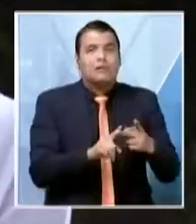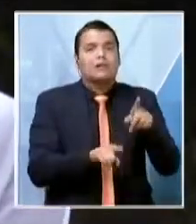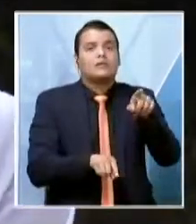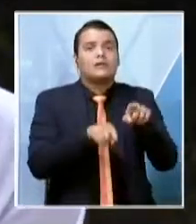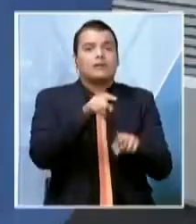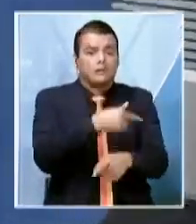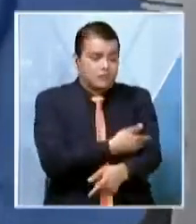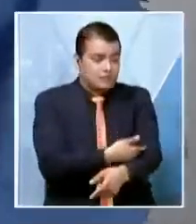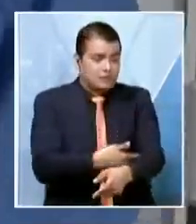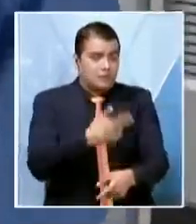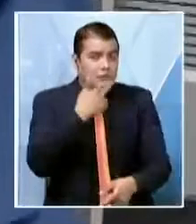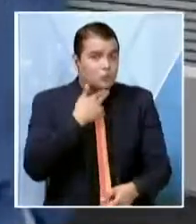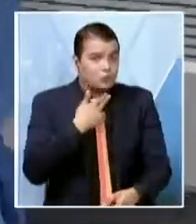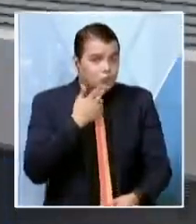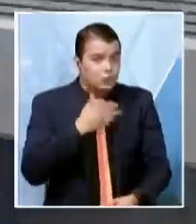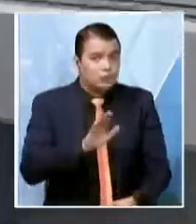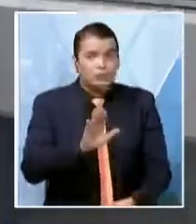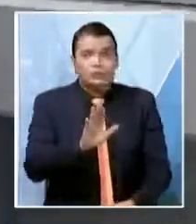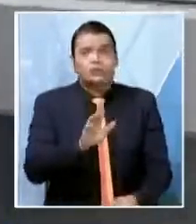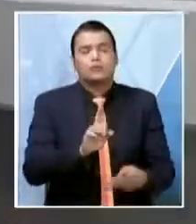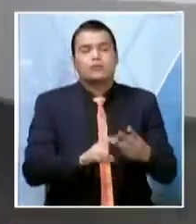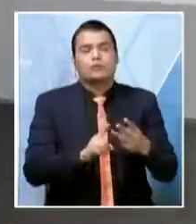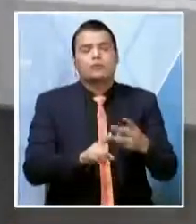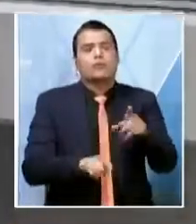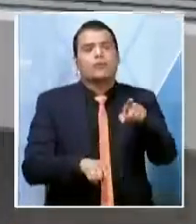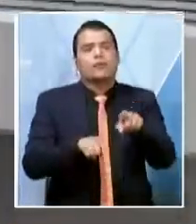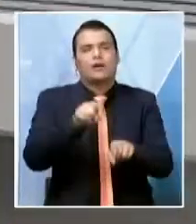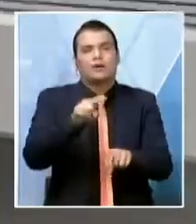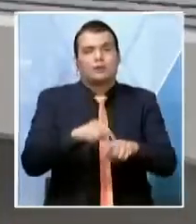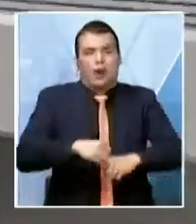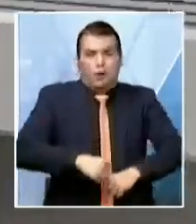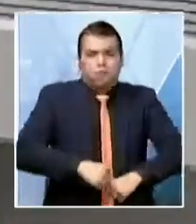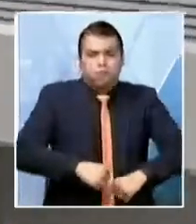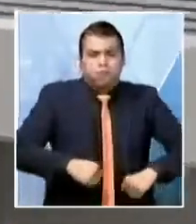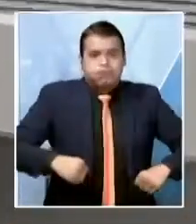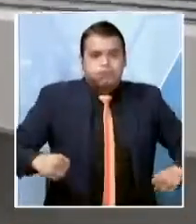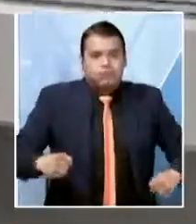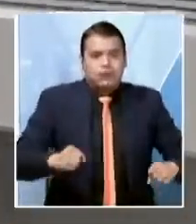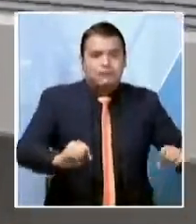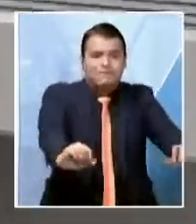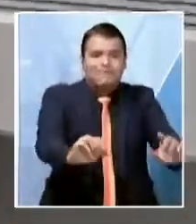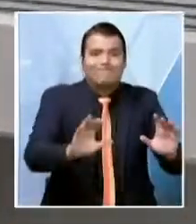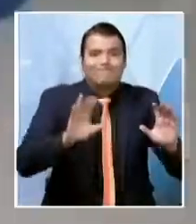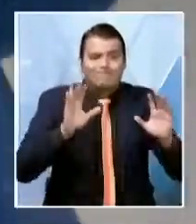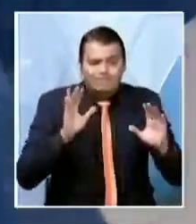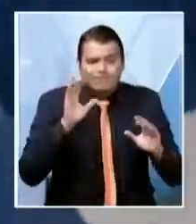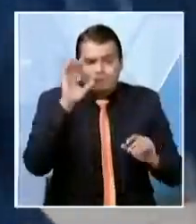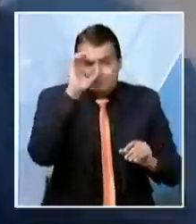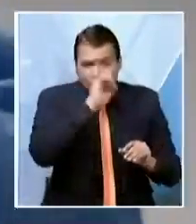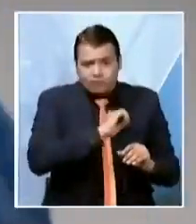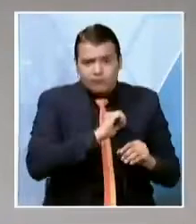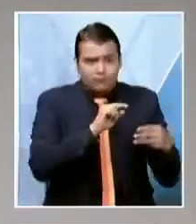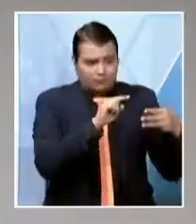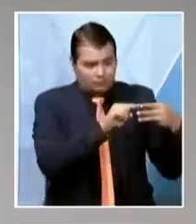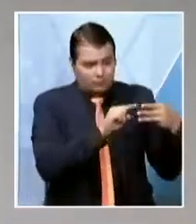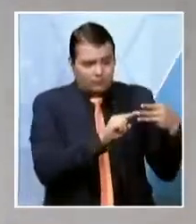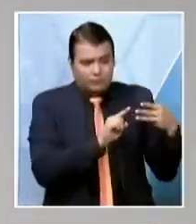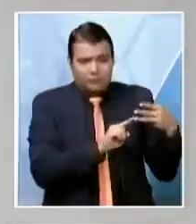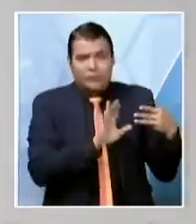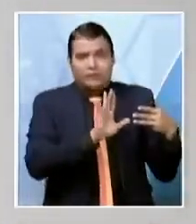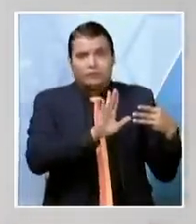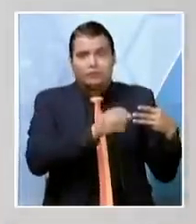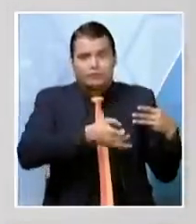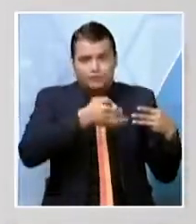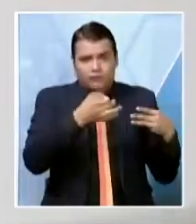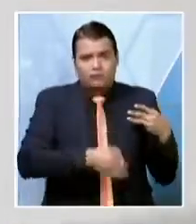diabetes y algunas otras personas que lamentablemente son obesas. En ese orden las personas son más susceptibles de